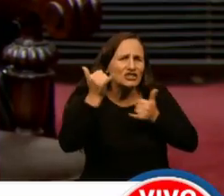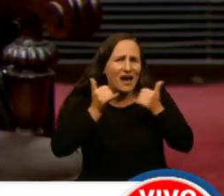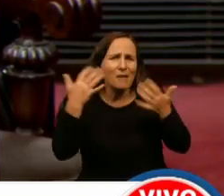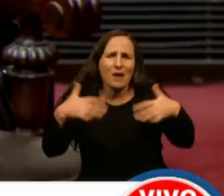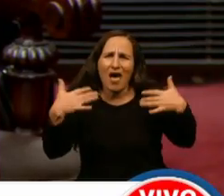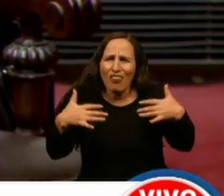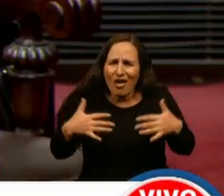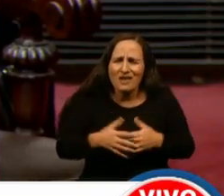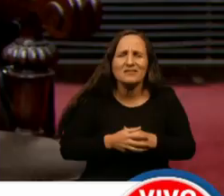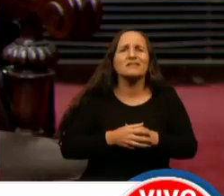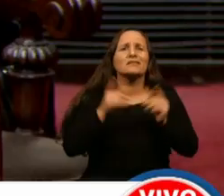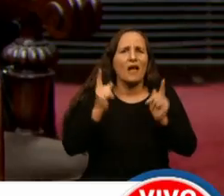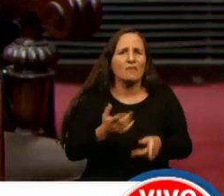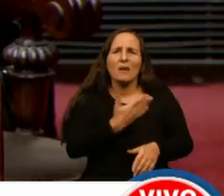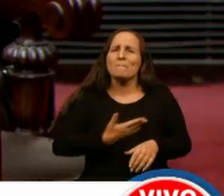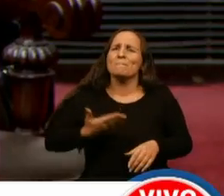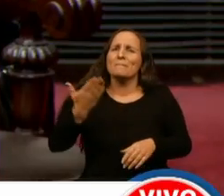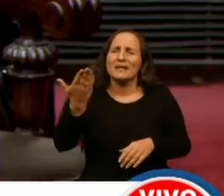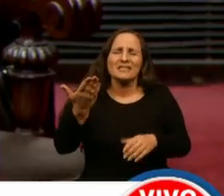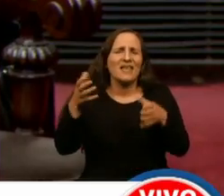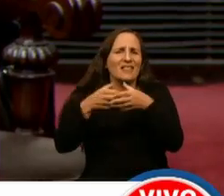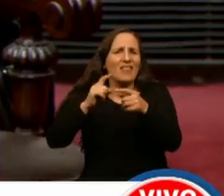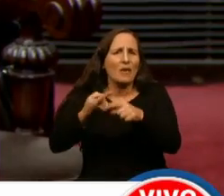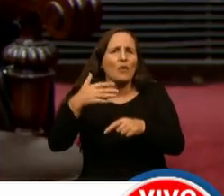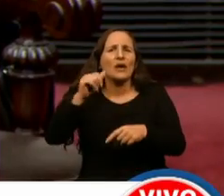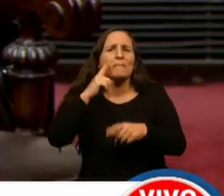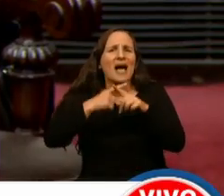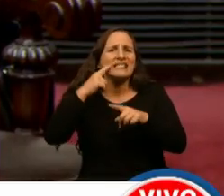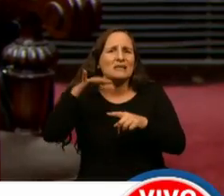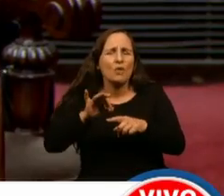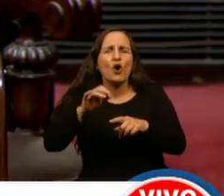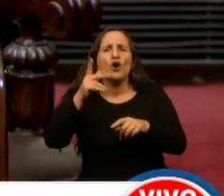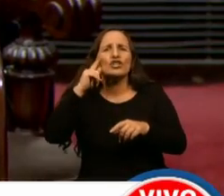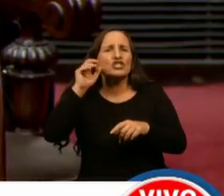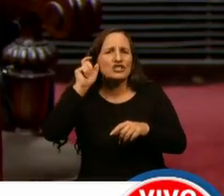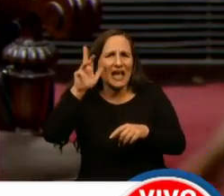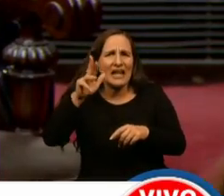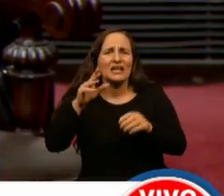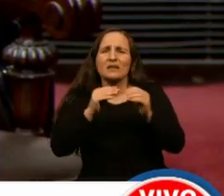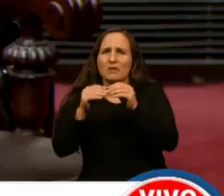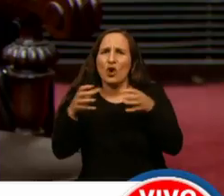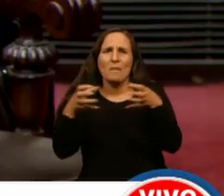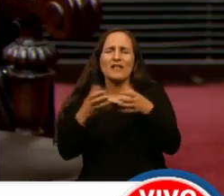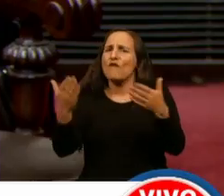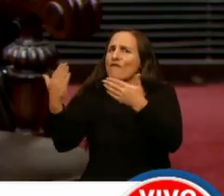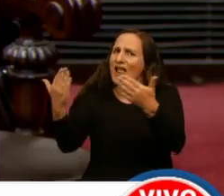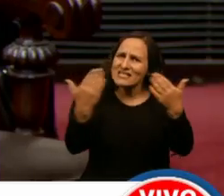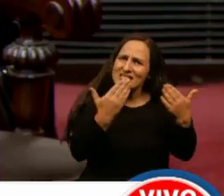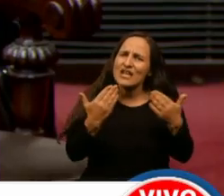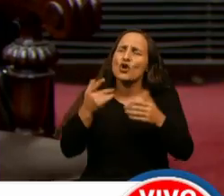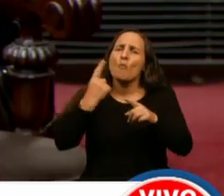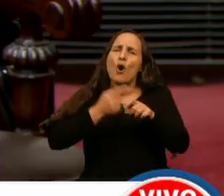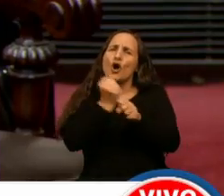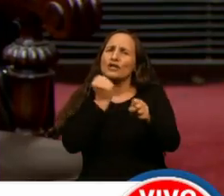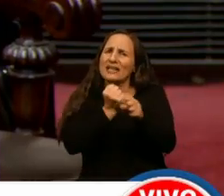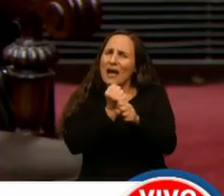como también a nuestro presidente máximo kirchner ya todo mi compañero de bancada felicitarlos por todo este trabajo